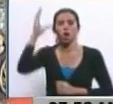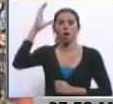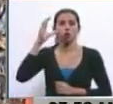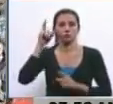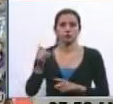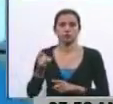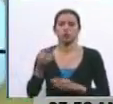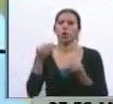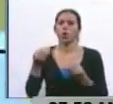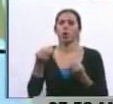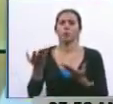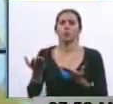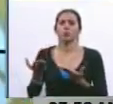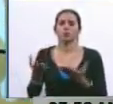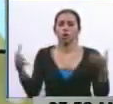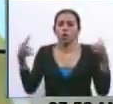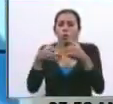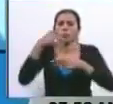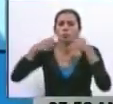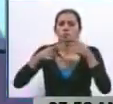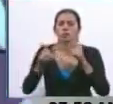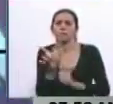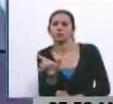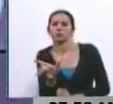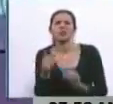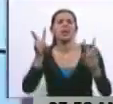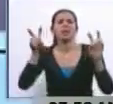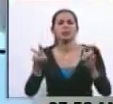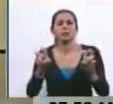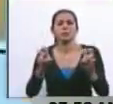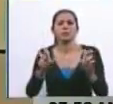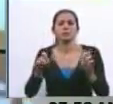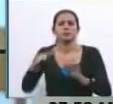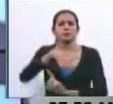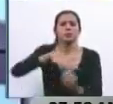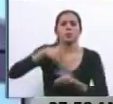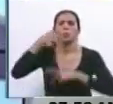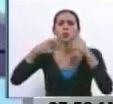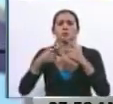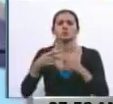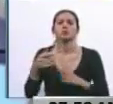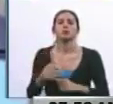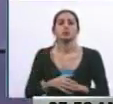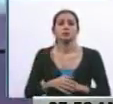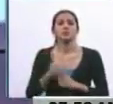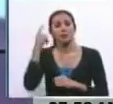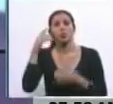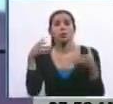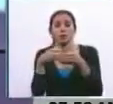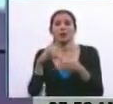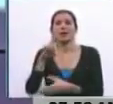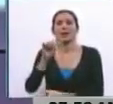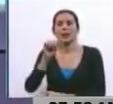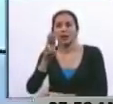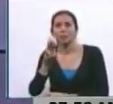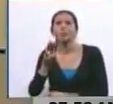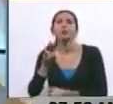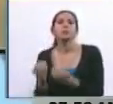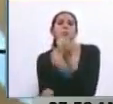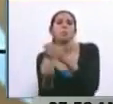¿Cómo se maneja desde el buró político del PSUV el tema de la coyuntura? Porque si bien, y lo acaba de afirmar, los CLAS fueron creados por esta